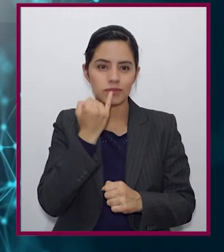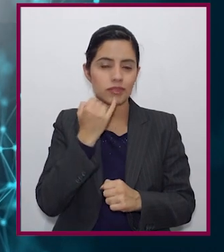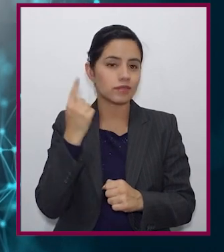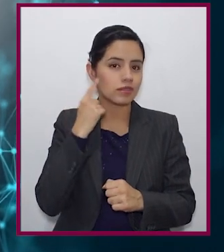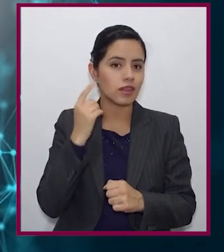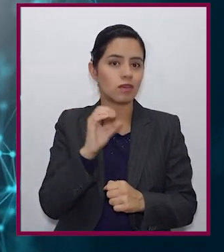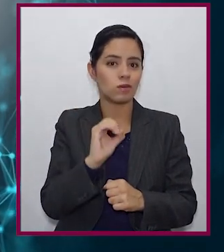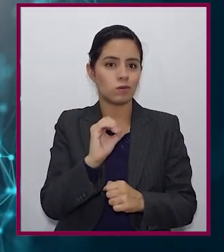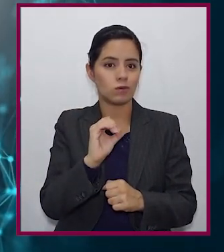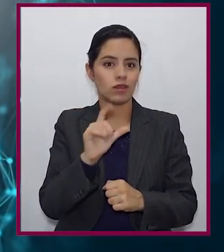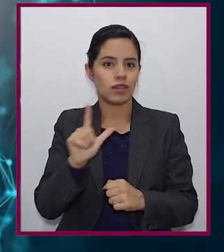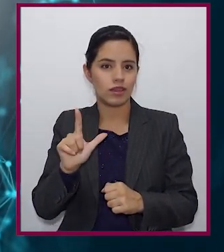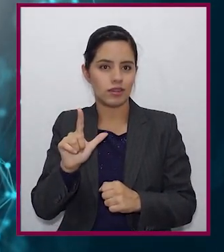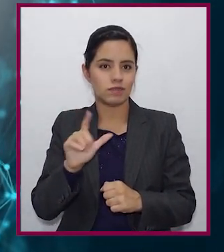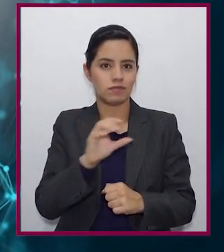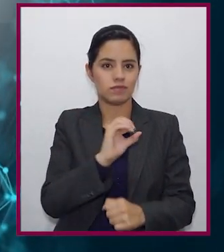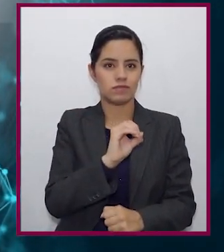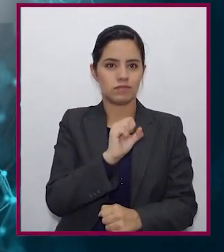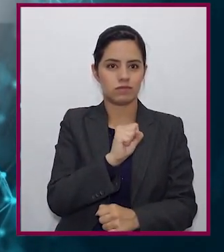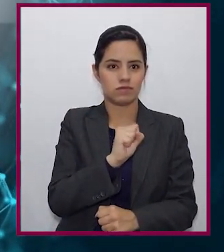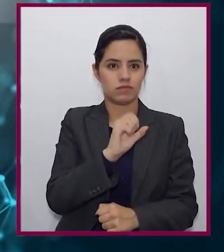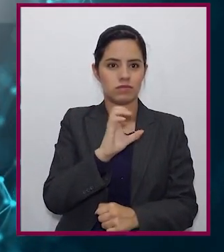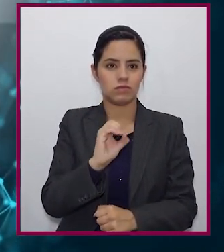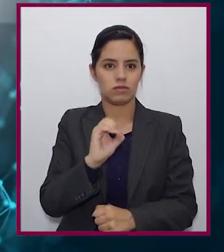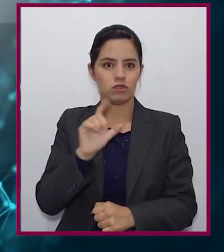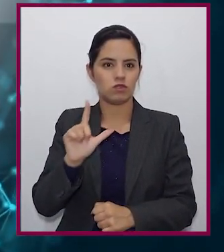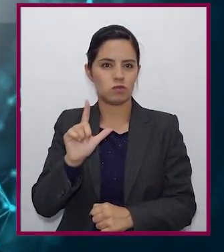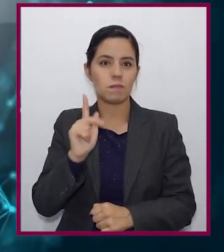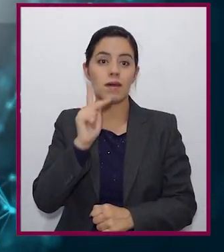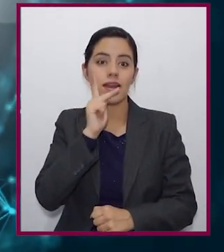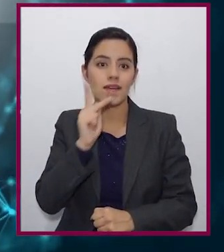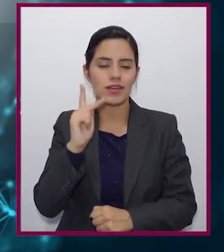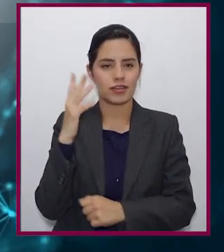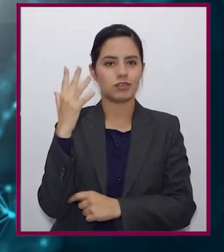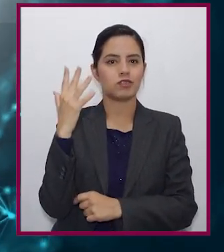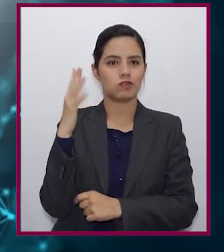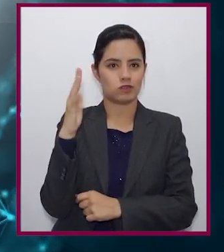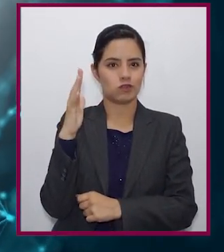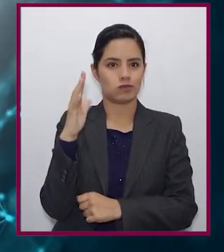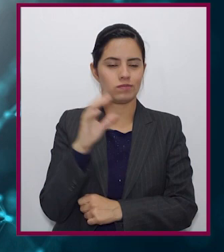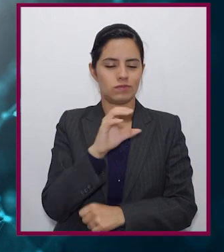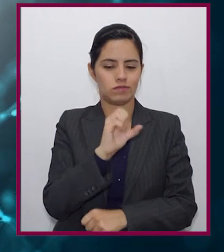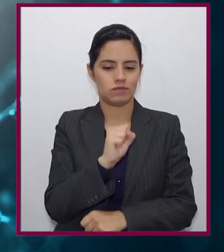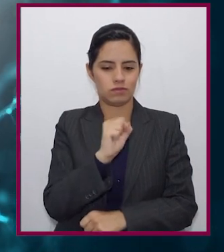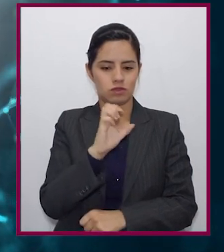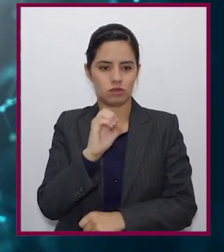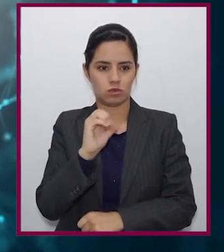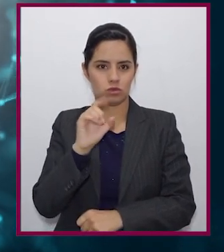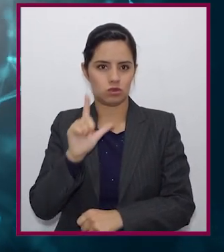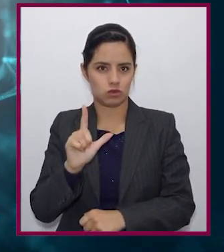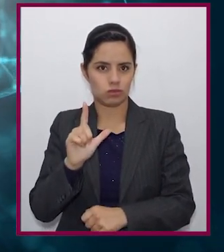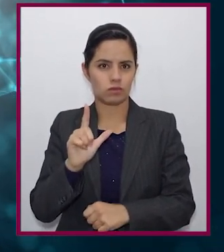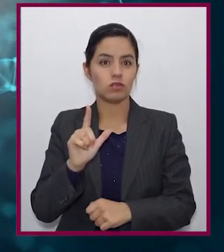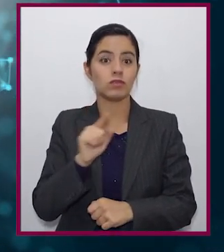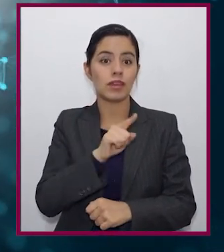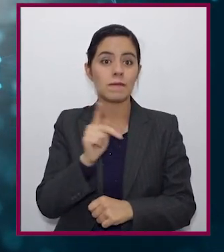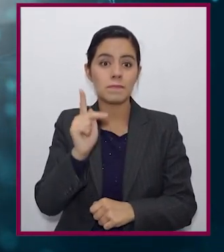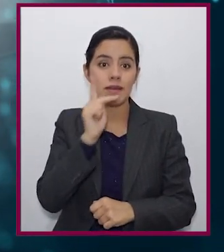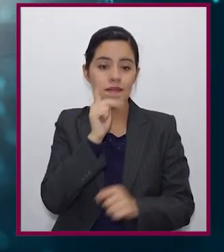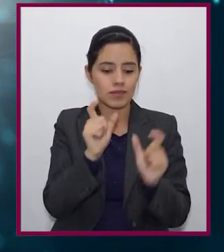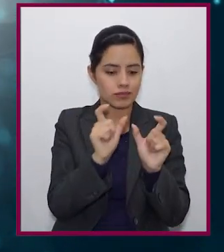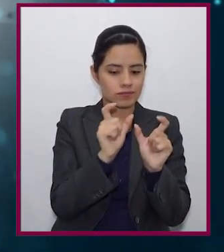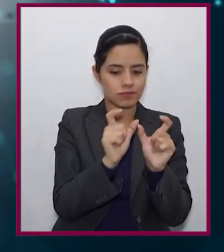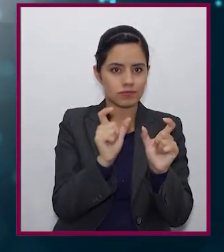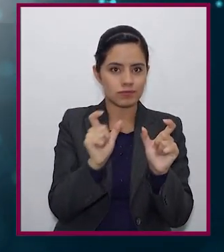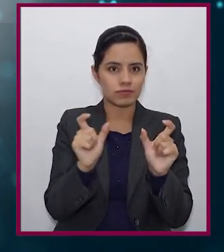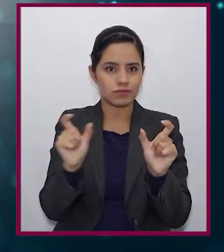este último al sonido L. Si unimos estos símbolos forman la palabra sol. Si juntamos una serie de palabras hacemos una